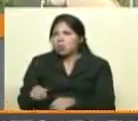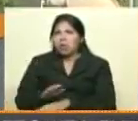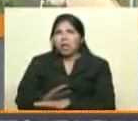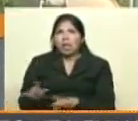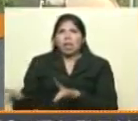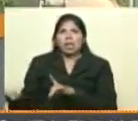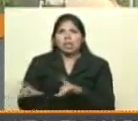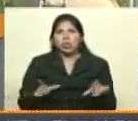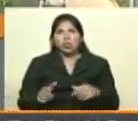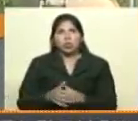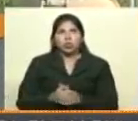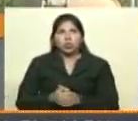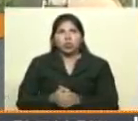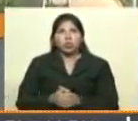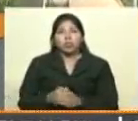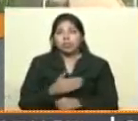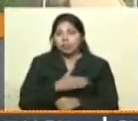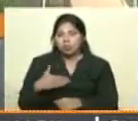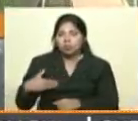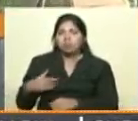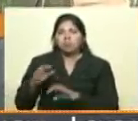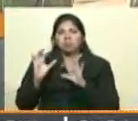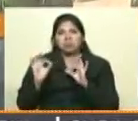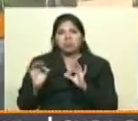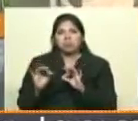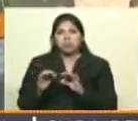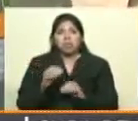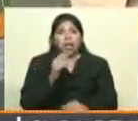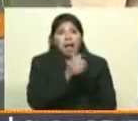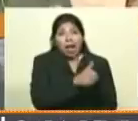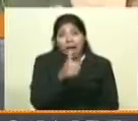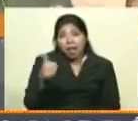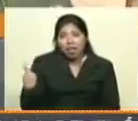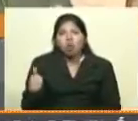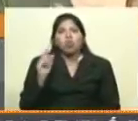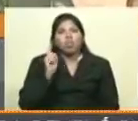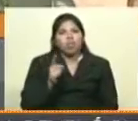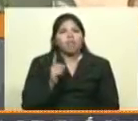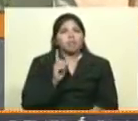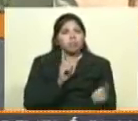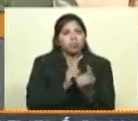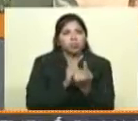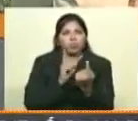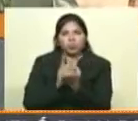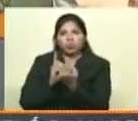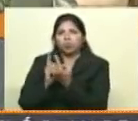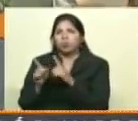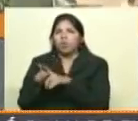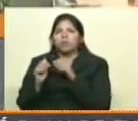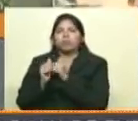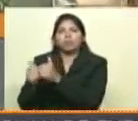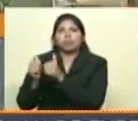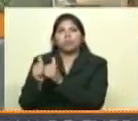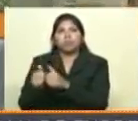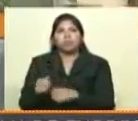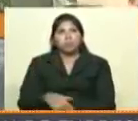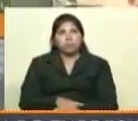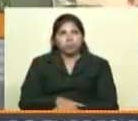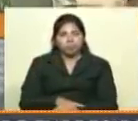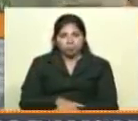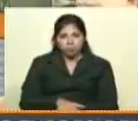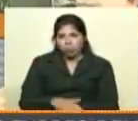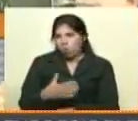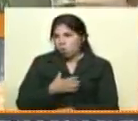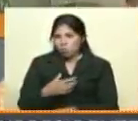5 millones, buscamos 5 millones. Cada uno busca uno, con el carnet del partido, imbatibles,